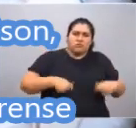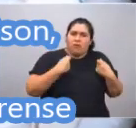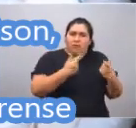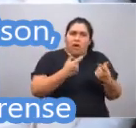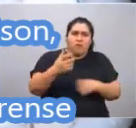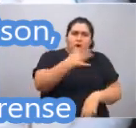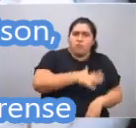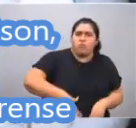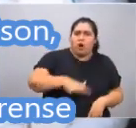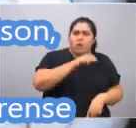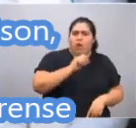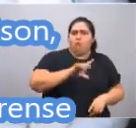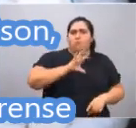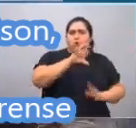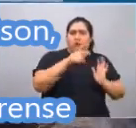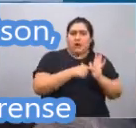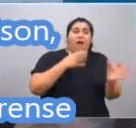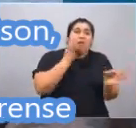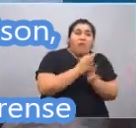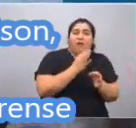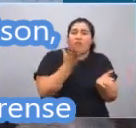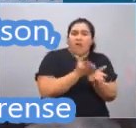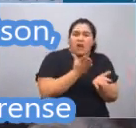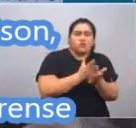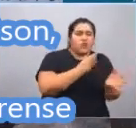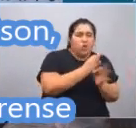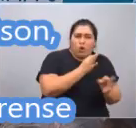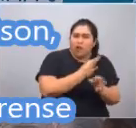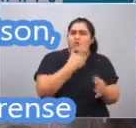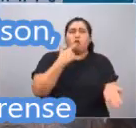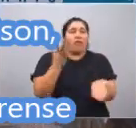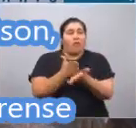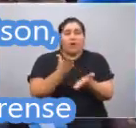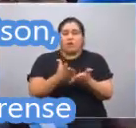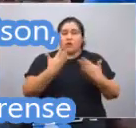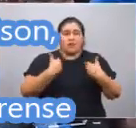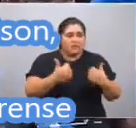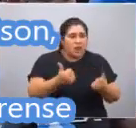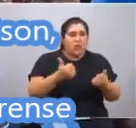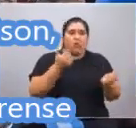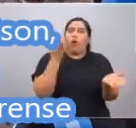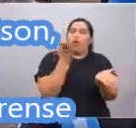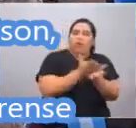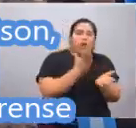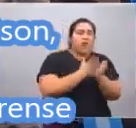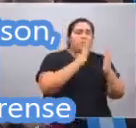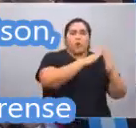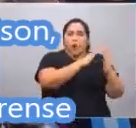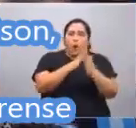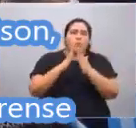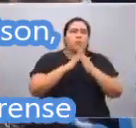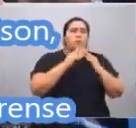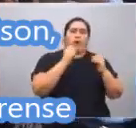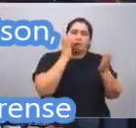Buenos Aires. Derecho a la educación, derecho a la salud, derecho a la vivienda, derecho al